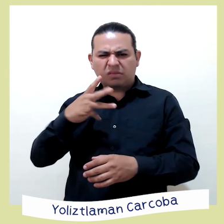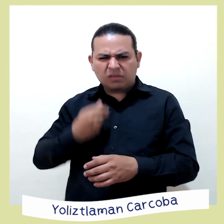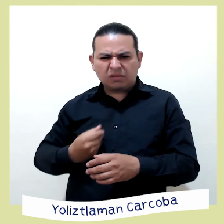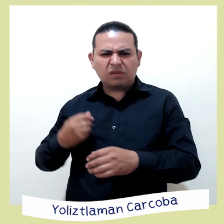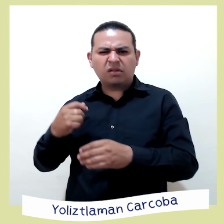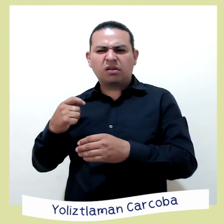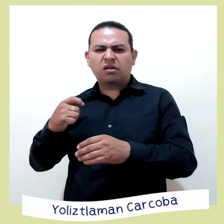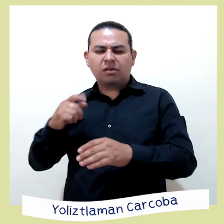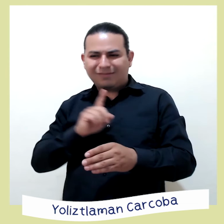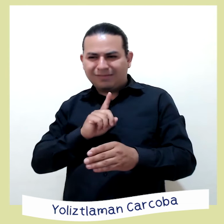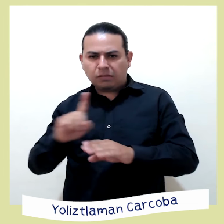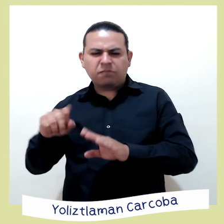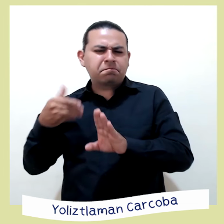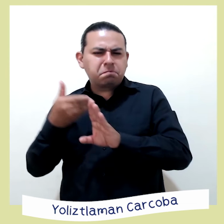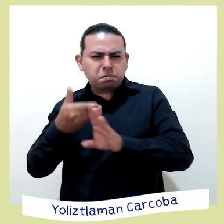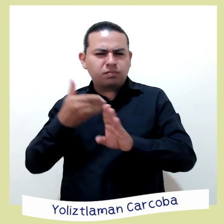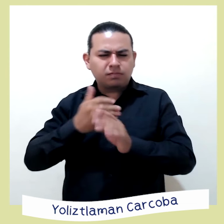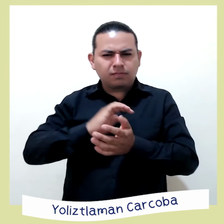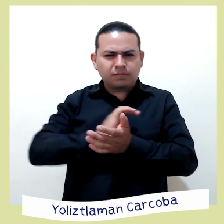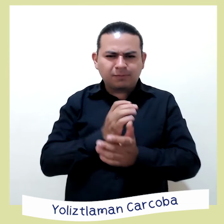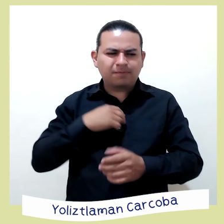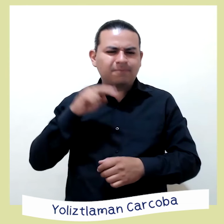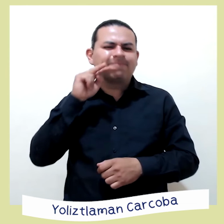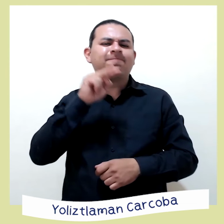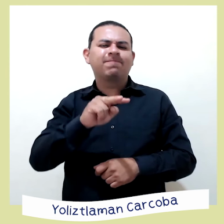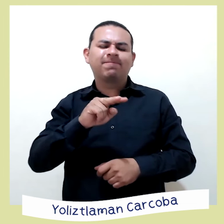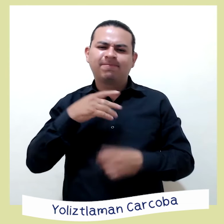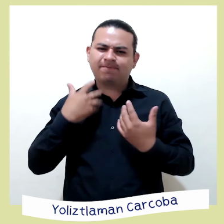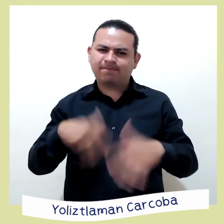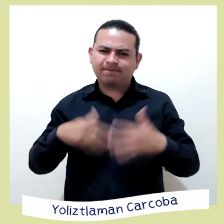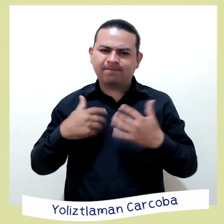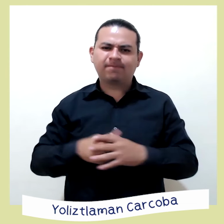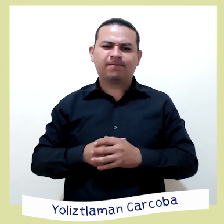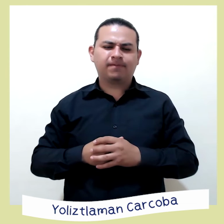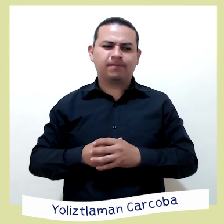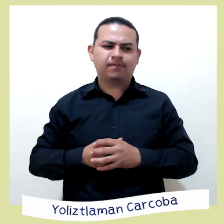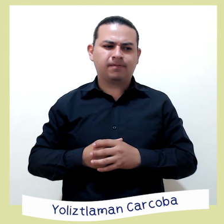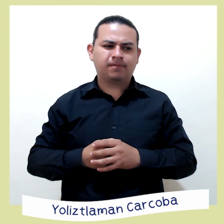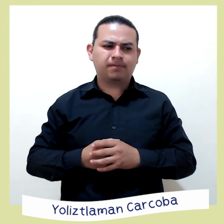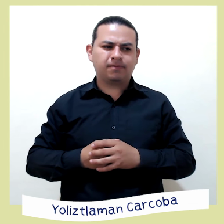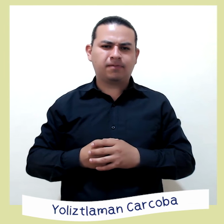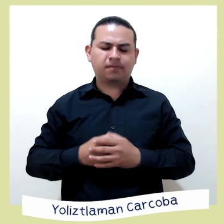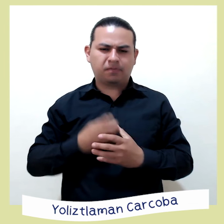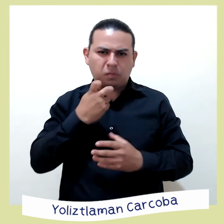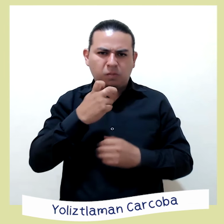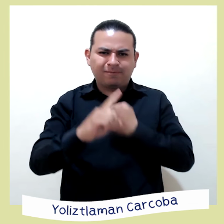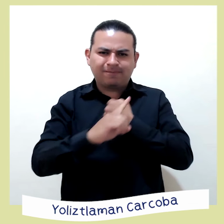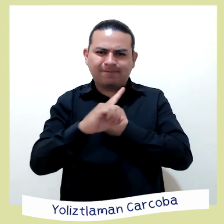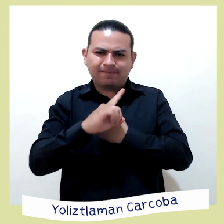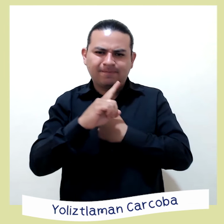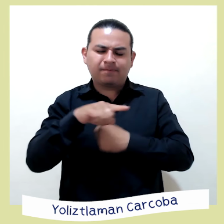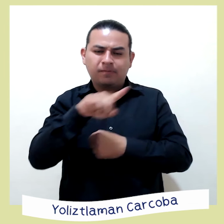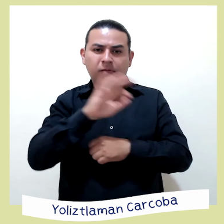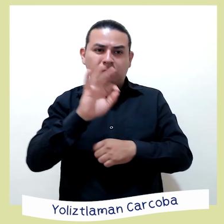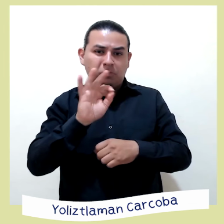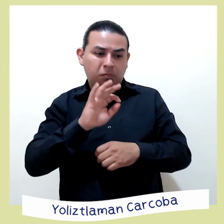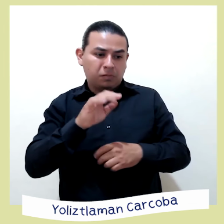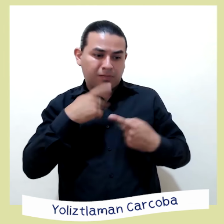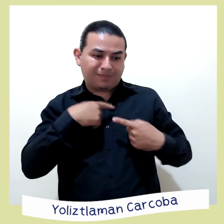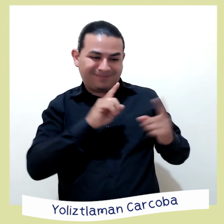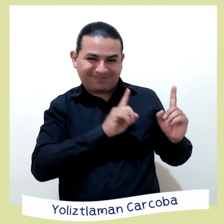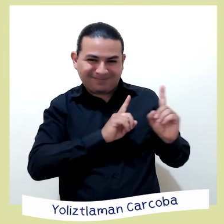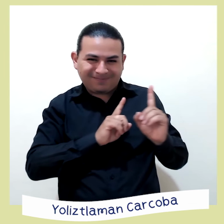personas. Ha habido muchos problemas en el caso de las personas que sufren de aceites modelantes, la atención